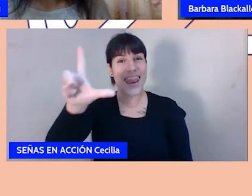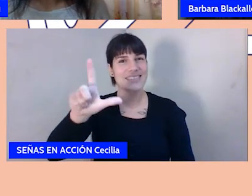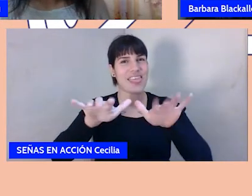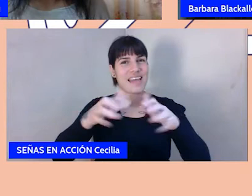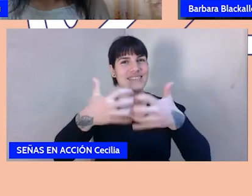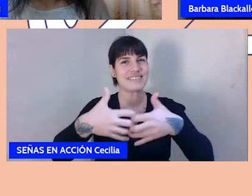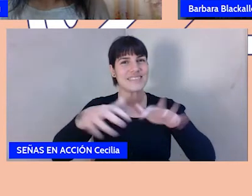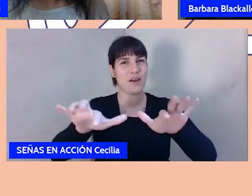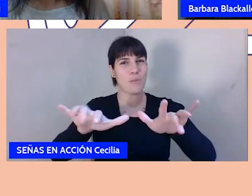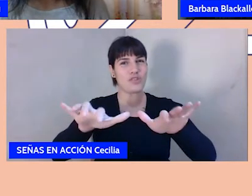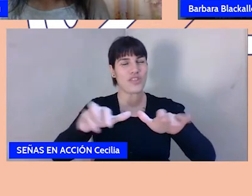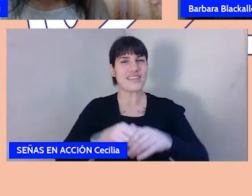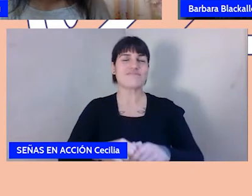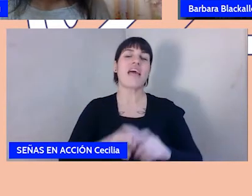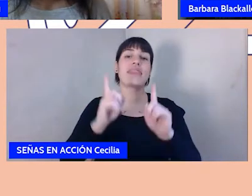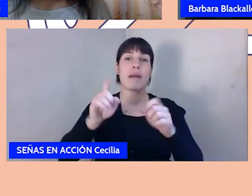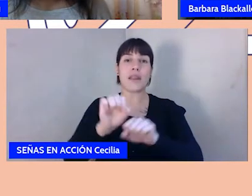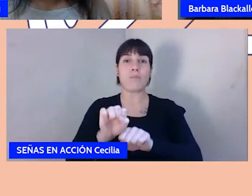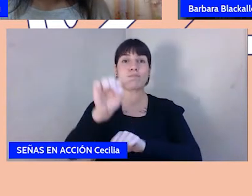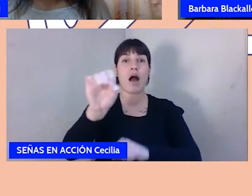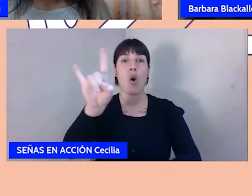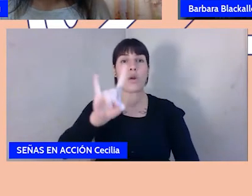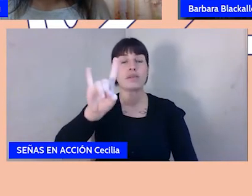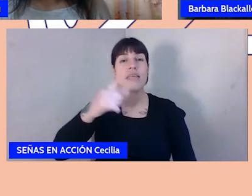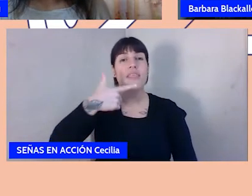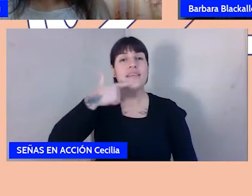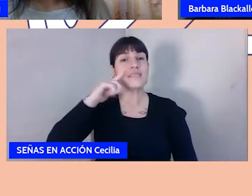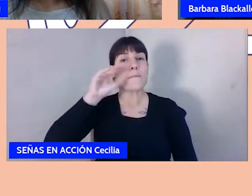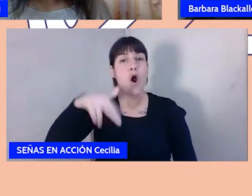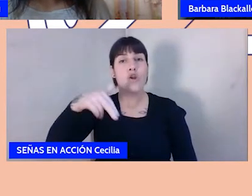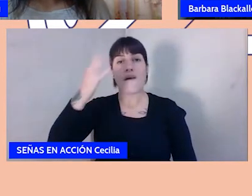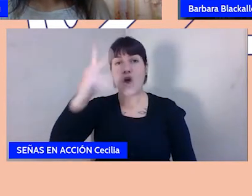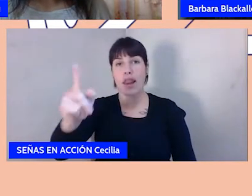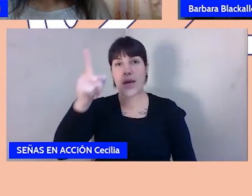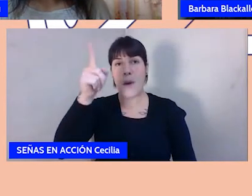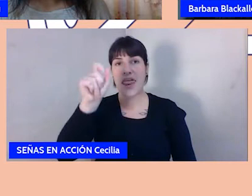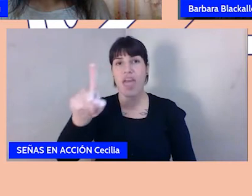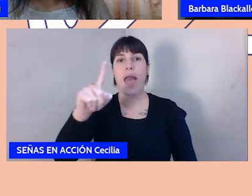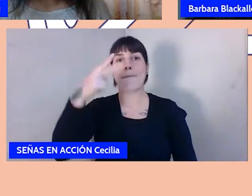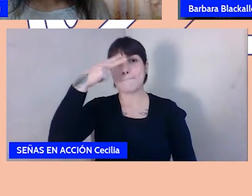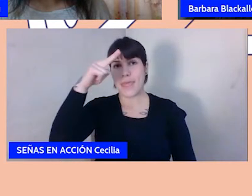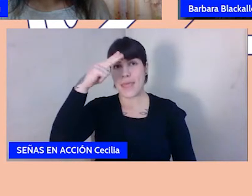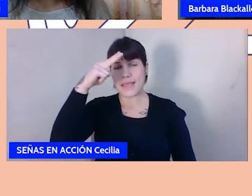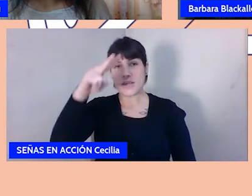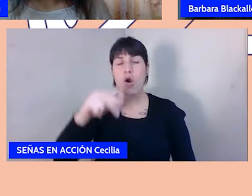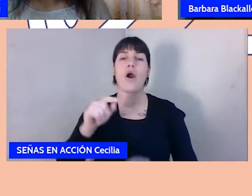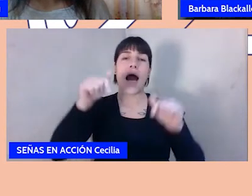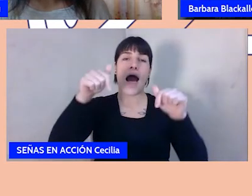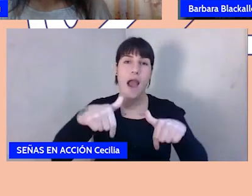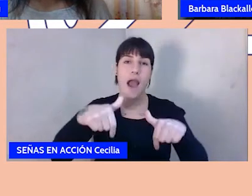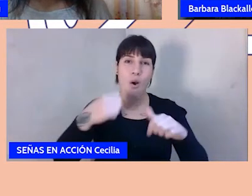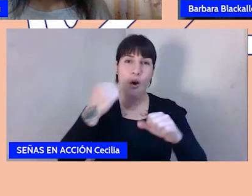Universidad Simón Bolívar de la Ciudad de México. Y actualmente se desempeña como directora del área de Salesforce